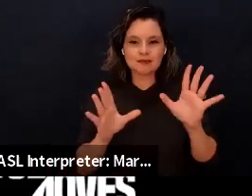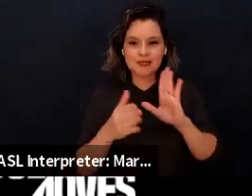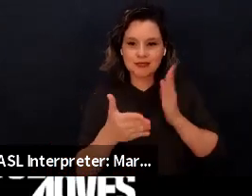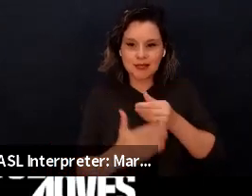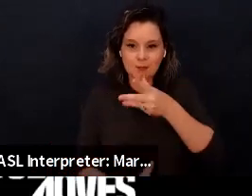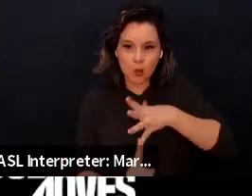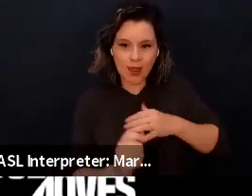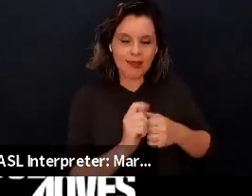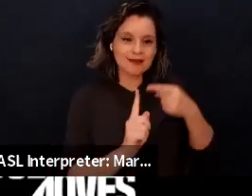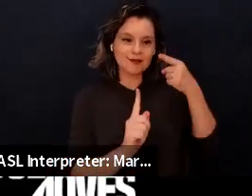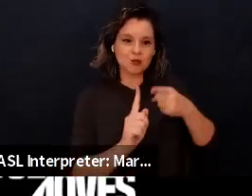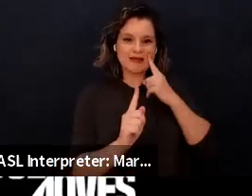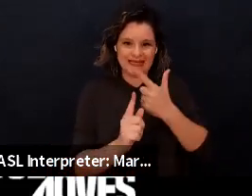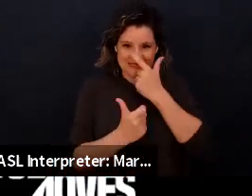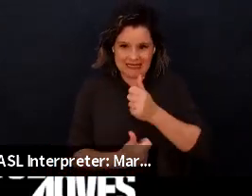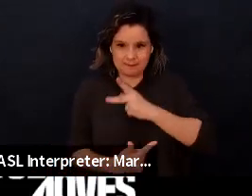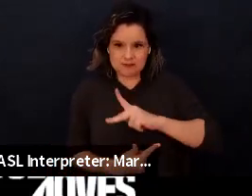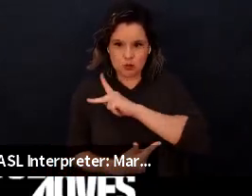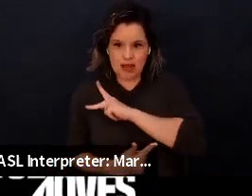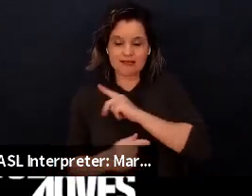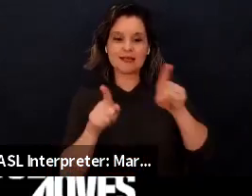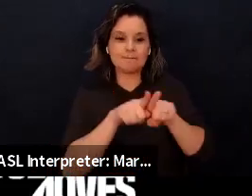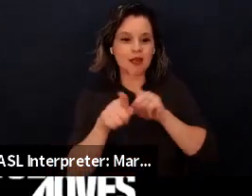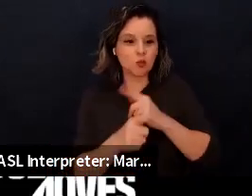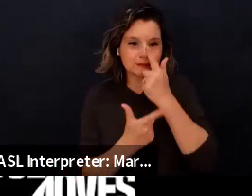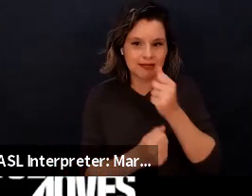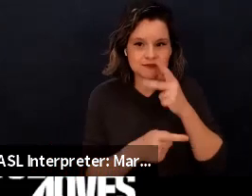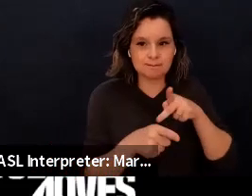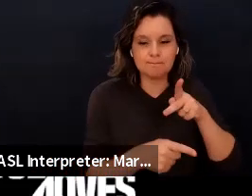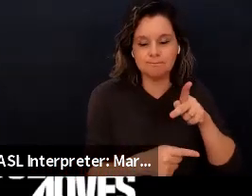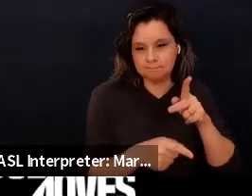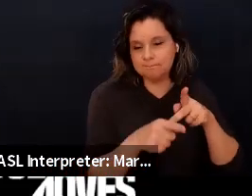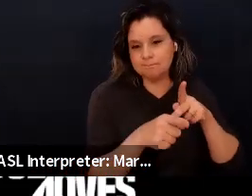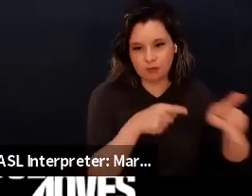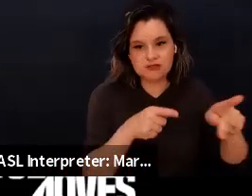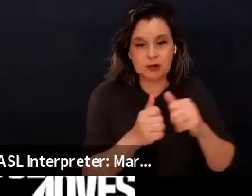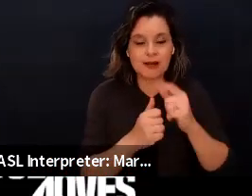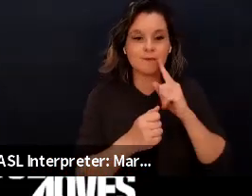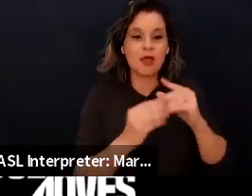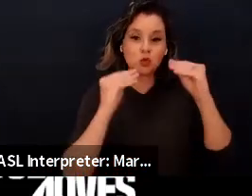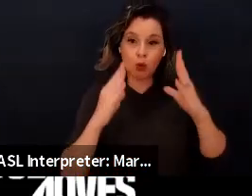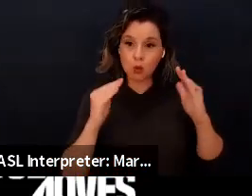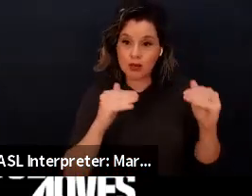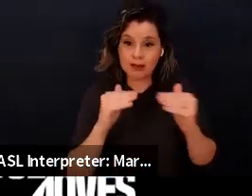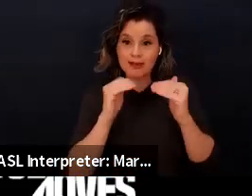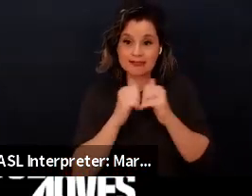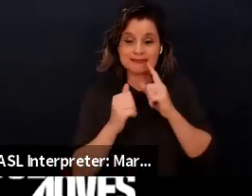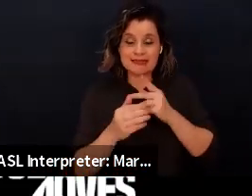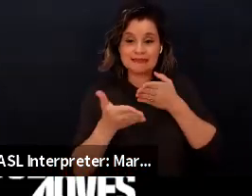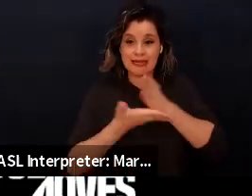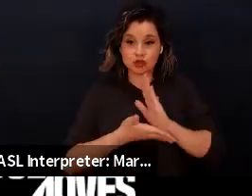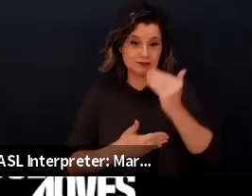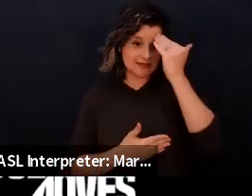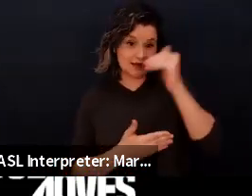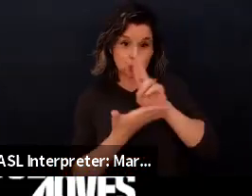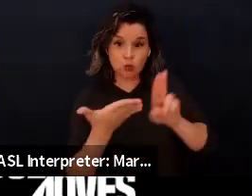un interés personal hasta un interés profesional. Como educadora de pares del derecho de saber en la Universidad